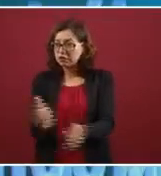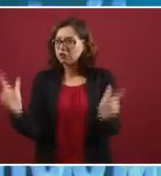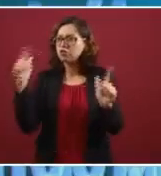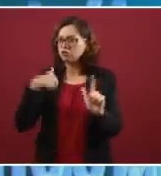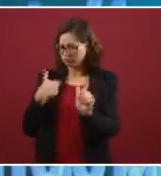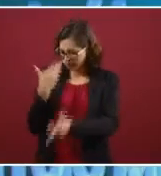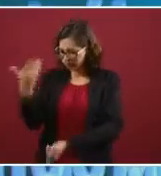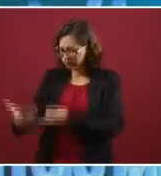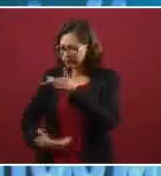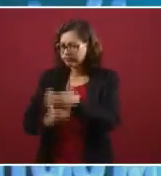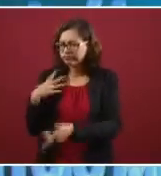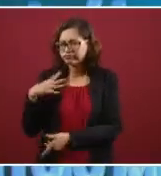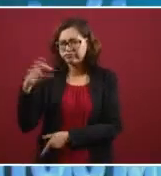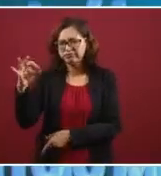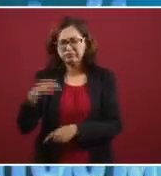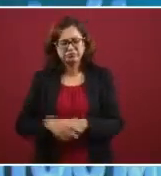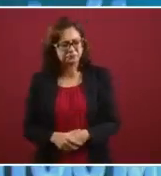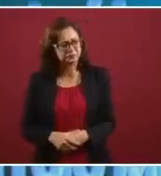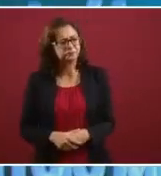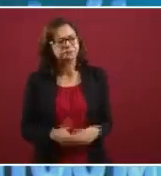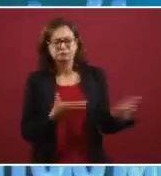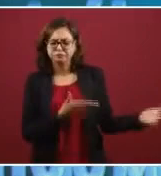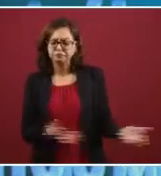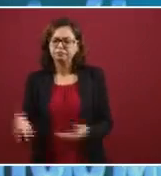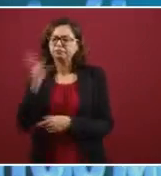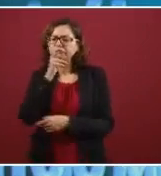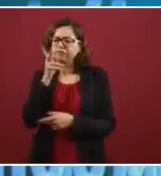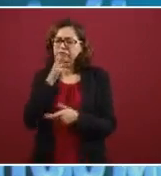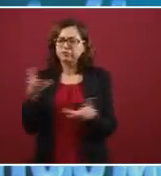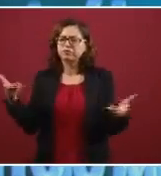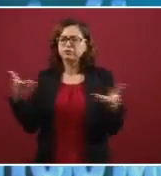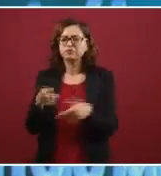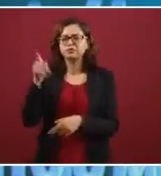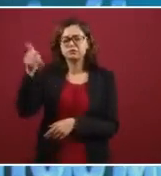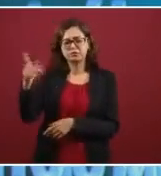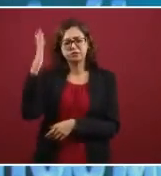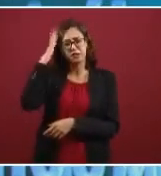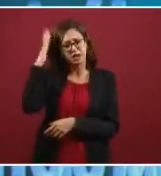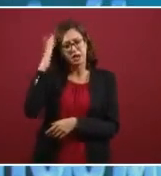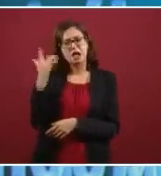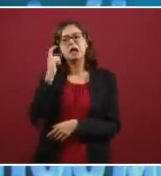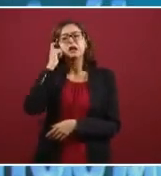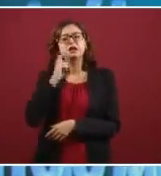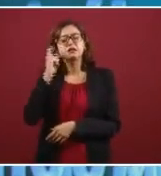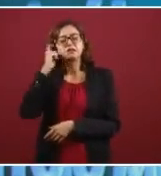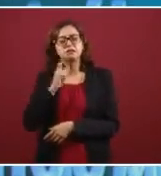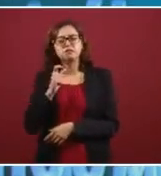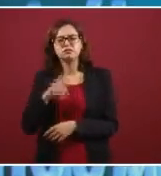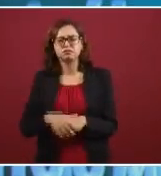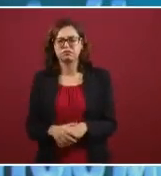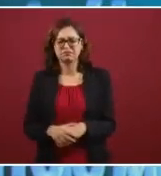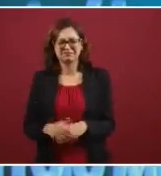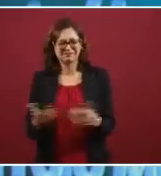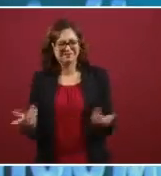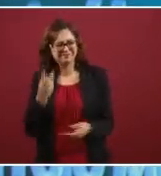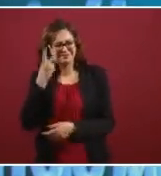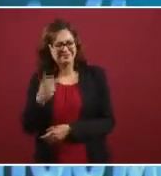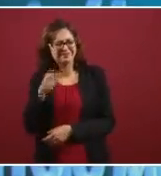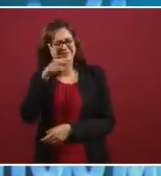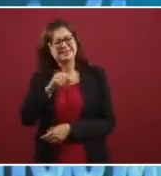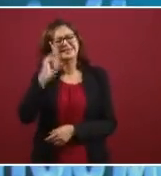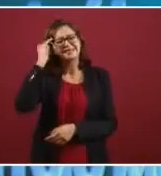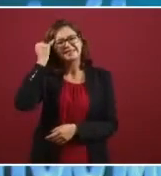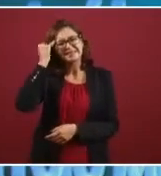útil. Diego Álvarez le presentó a su padre, cacique de Guerrero, que al escucharlo le dijo: ¿este indio de mediana